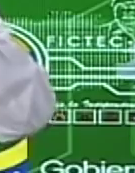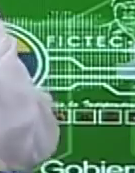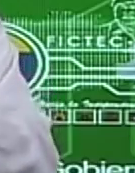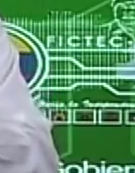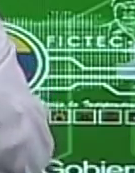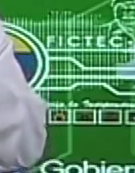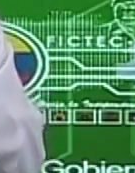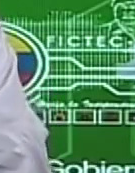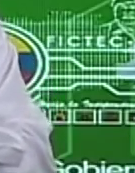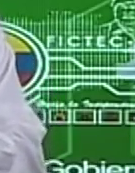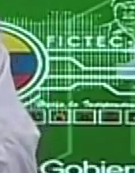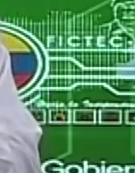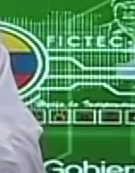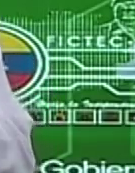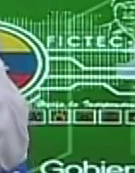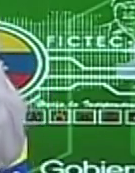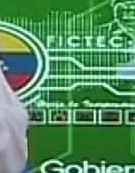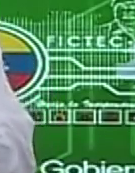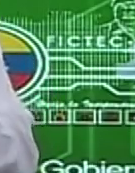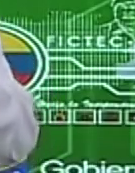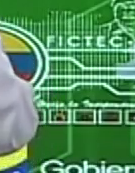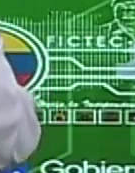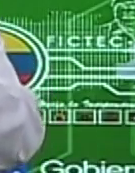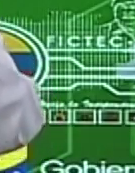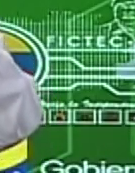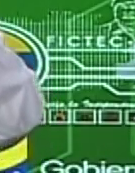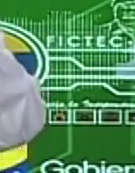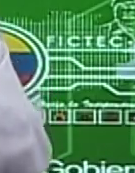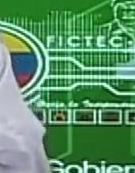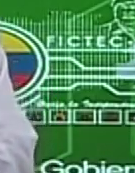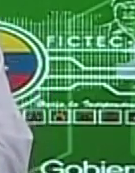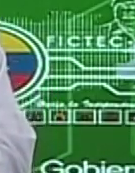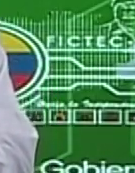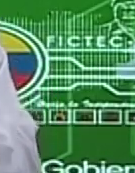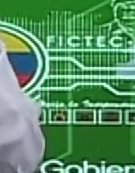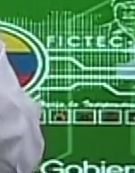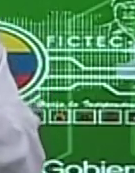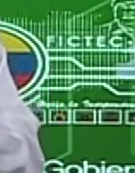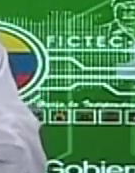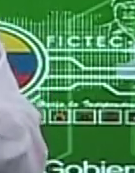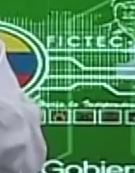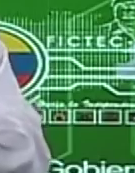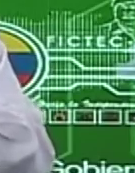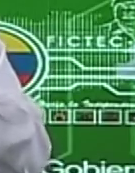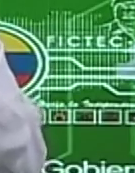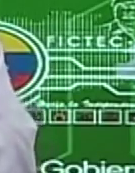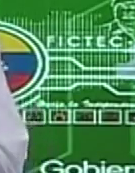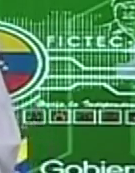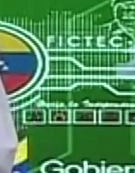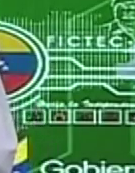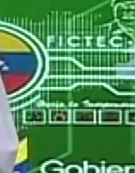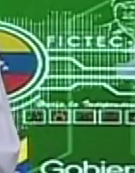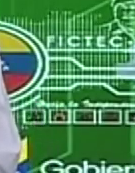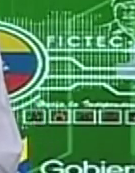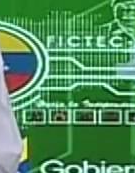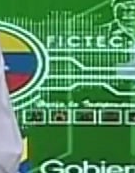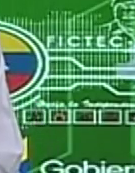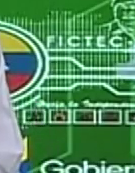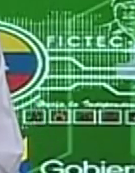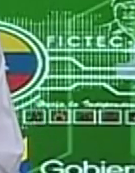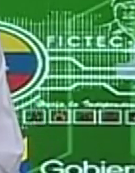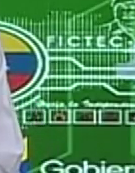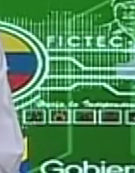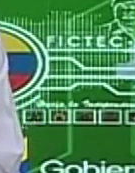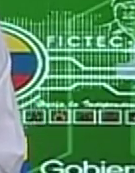avance por encima de las dificultades, que avance por encima de las sanciones, que avance por encima de la agresión imperialista, y